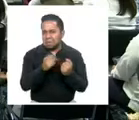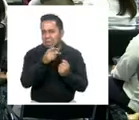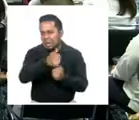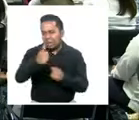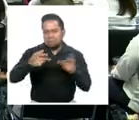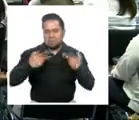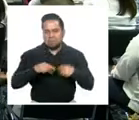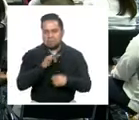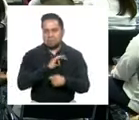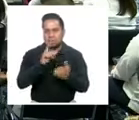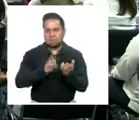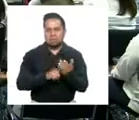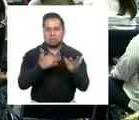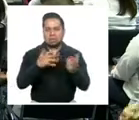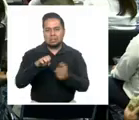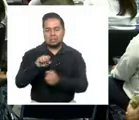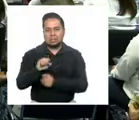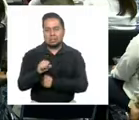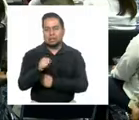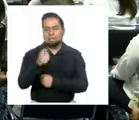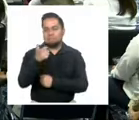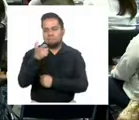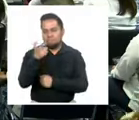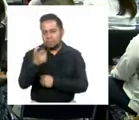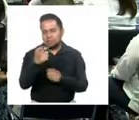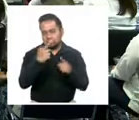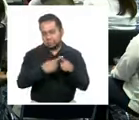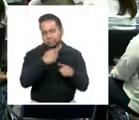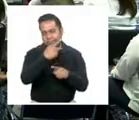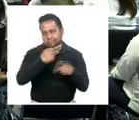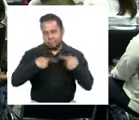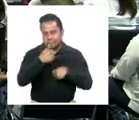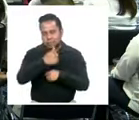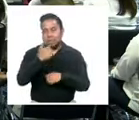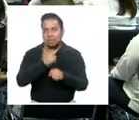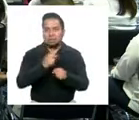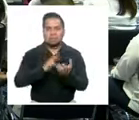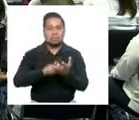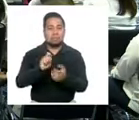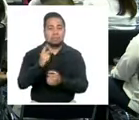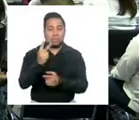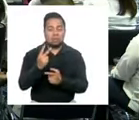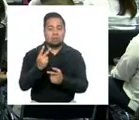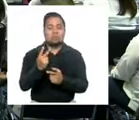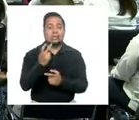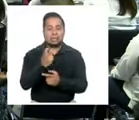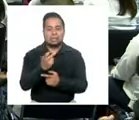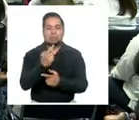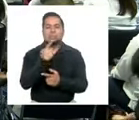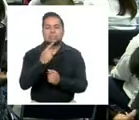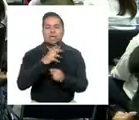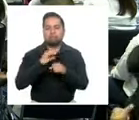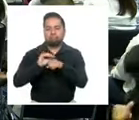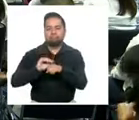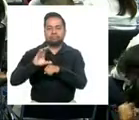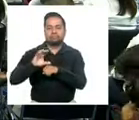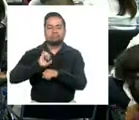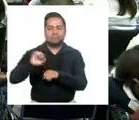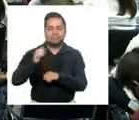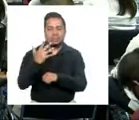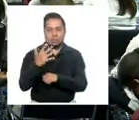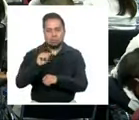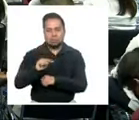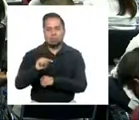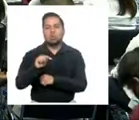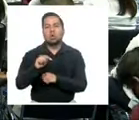de 1,860 pesos por persona. Con relación a el año 2022, lo anterior reflejará un incremento de 5 puntos